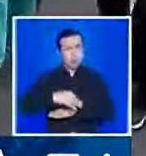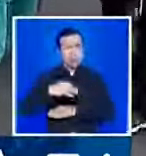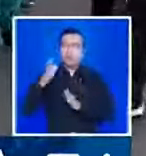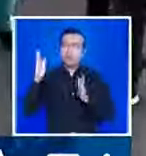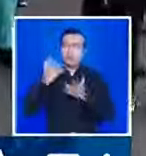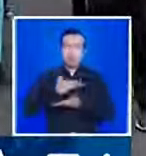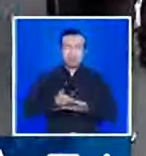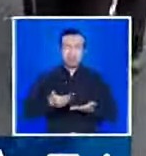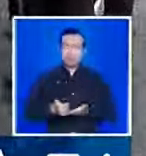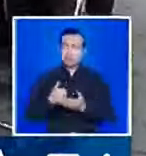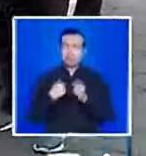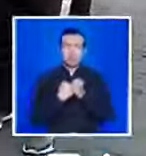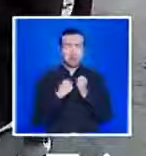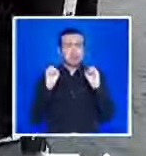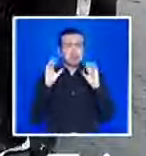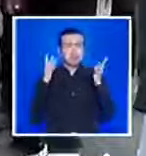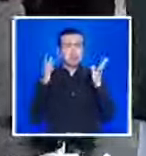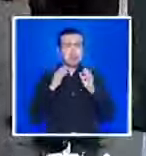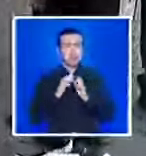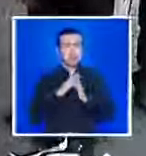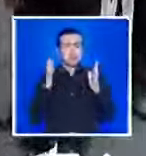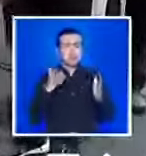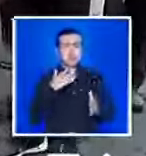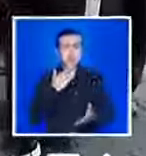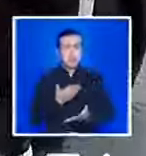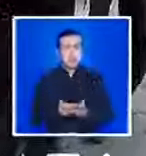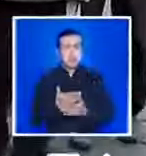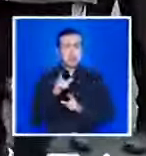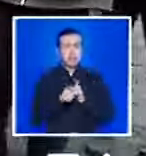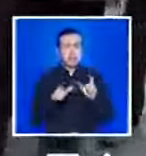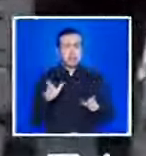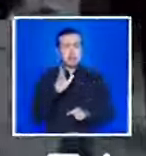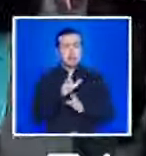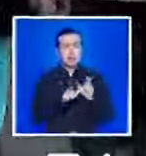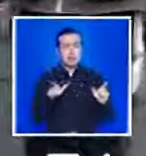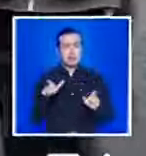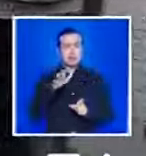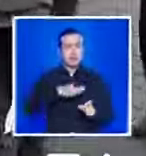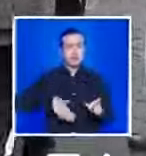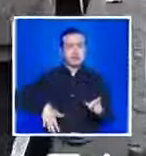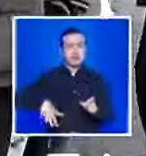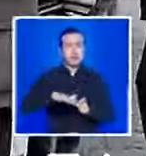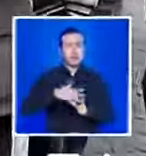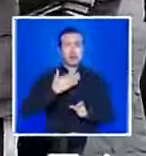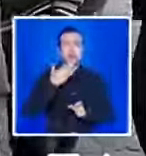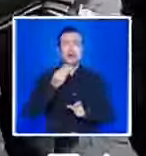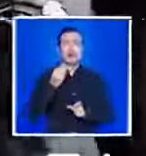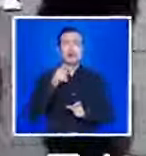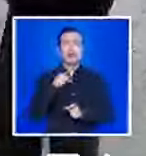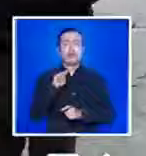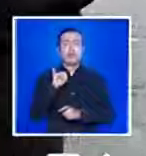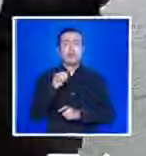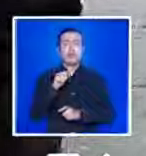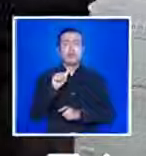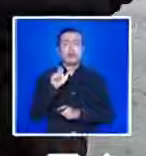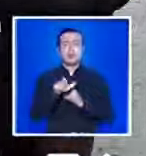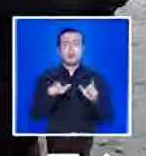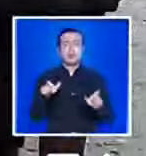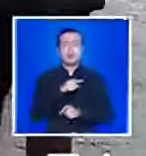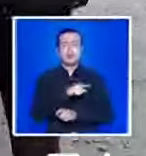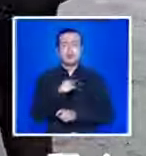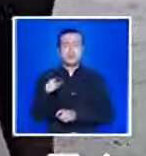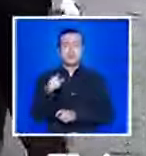tenemos ni un beneficio. Muchísimas gracias. Es la indignación que sienten los habitantes de la parroquia de Pintac, quienes están bajando, se